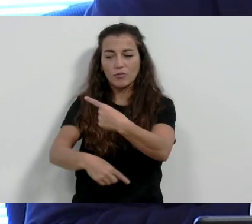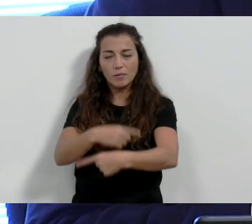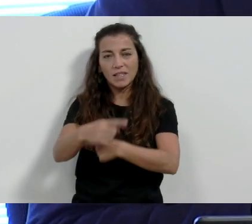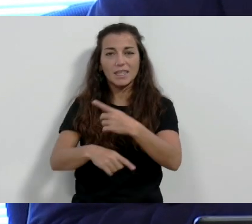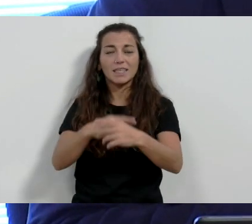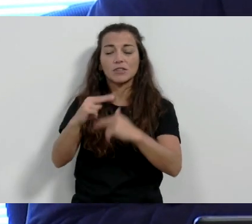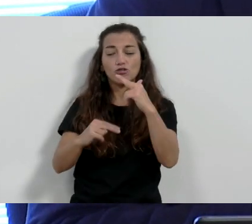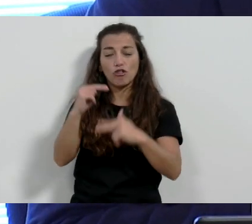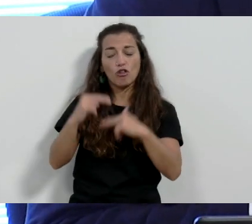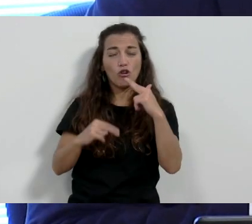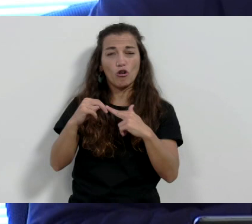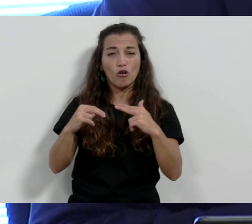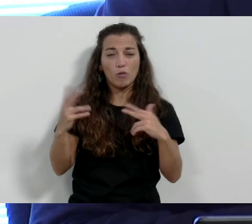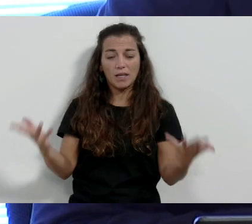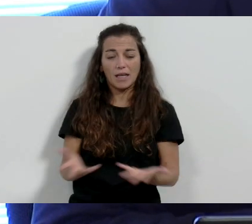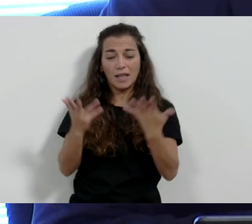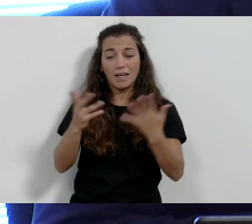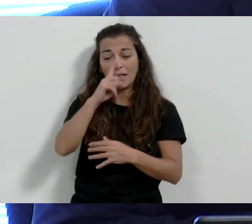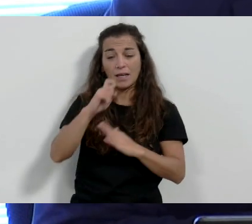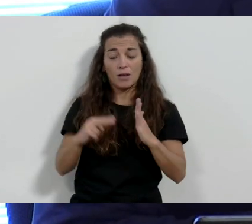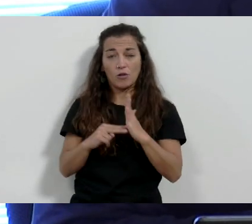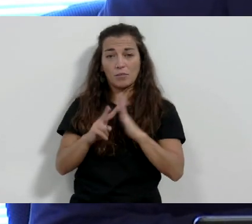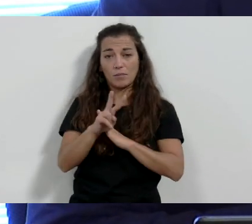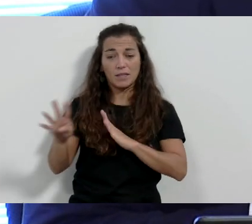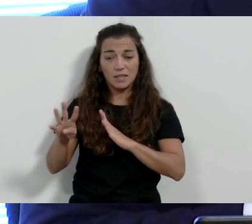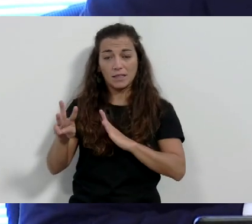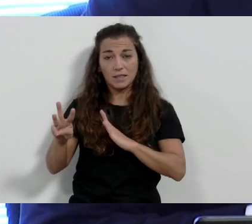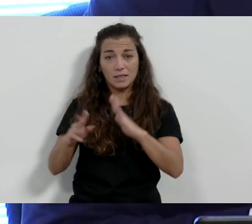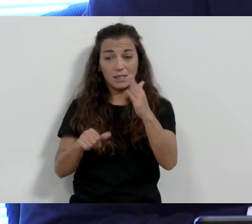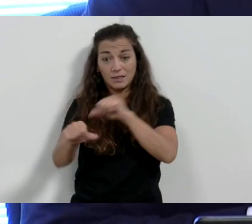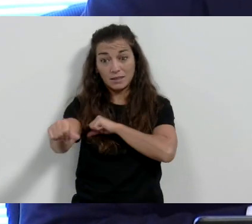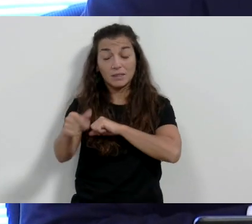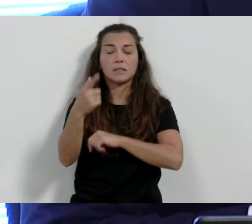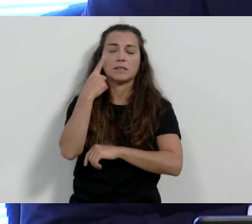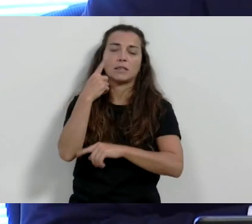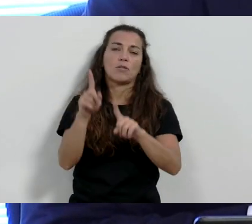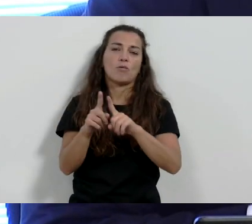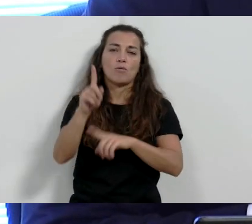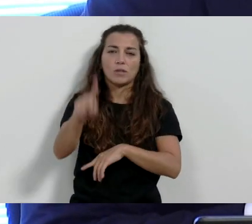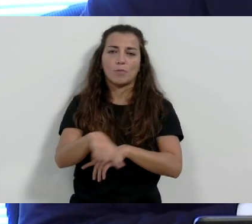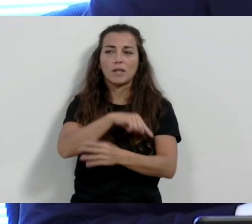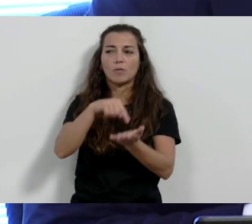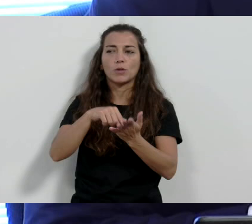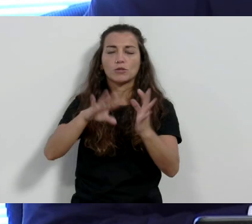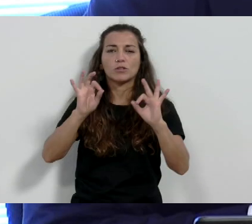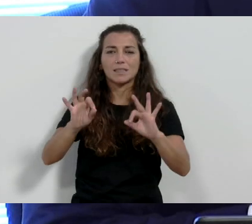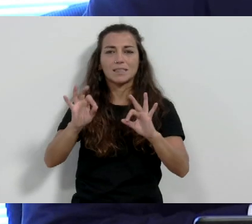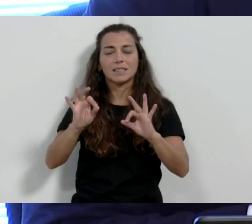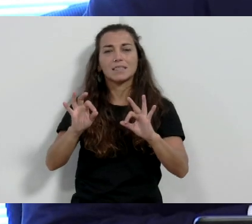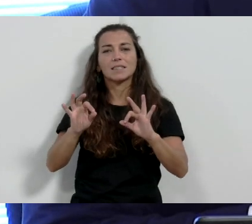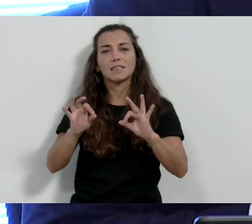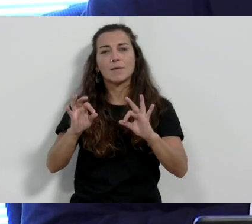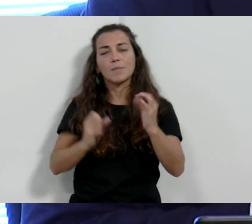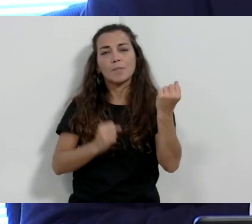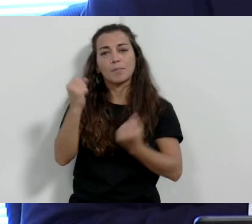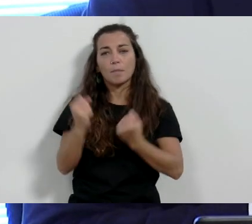año 2023. Pedimos rebaja en los impuestos de tracción mecánica, que afectaría a un porcentaje muy alto de la población, que puede suponer un ahorro para las